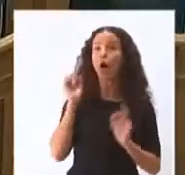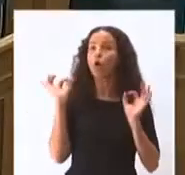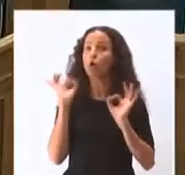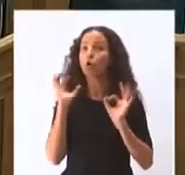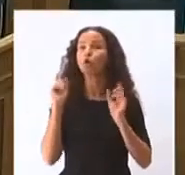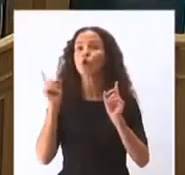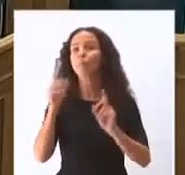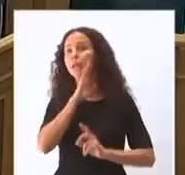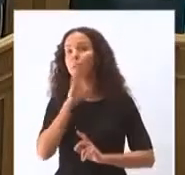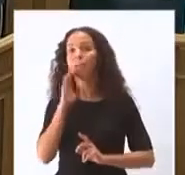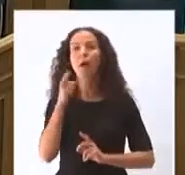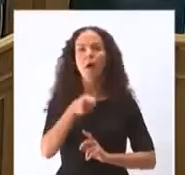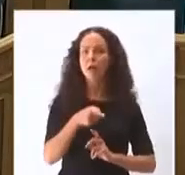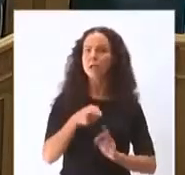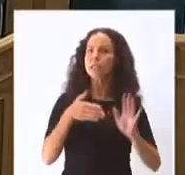avances